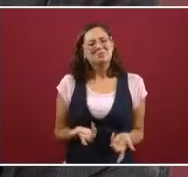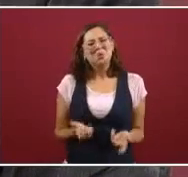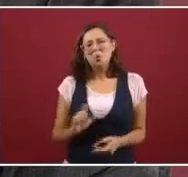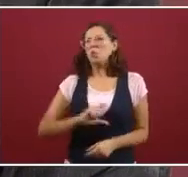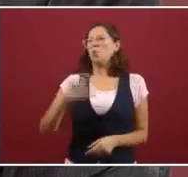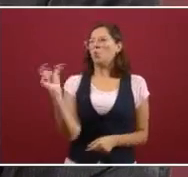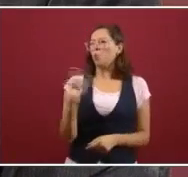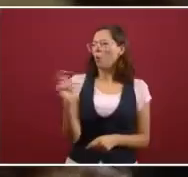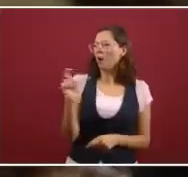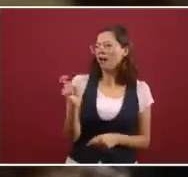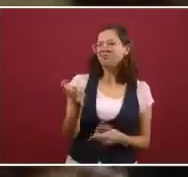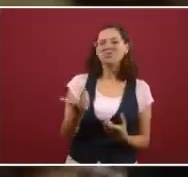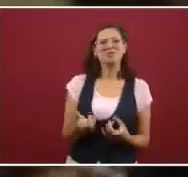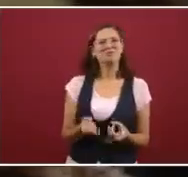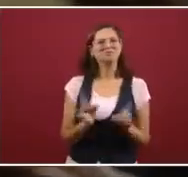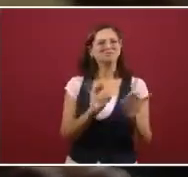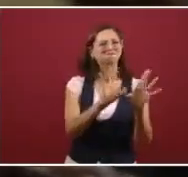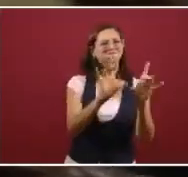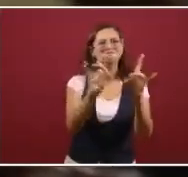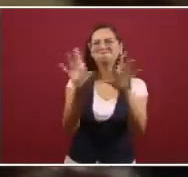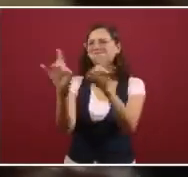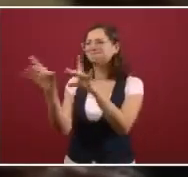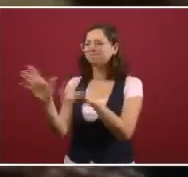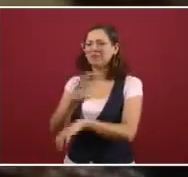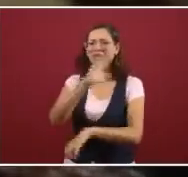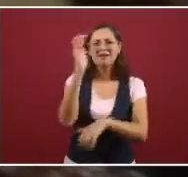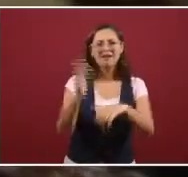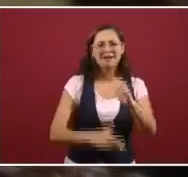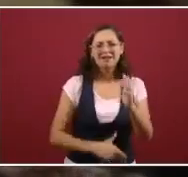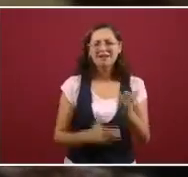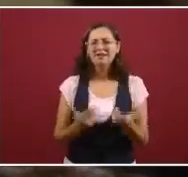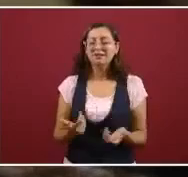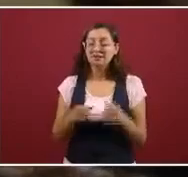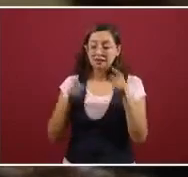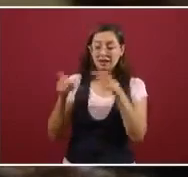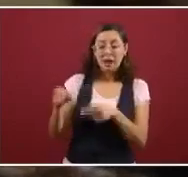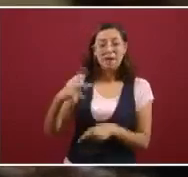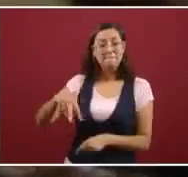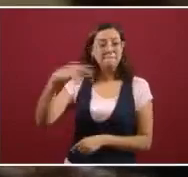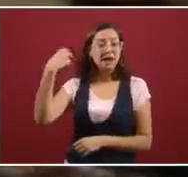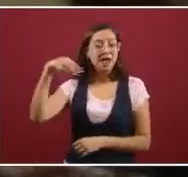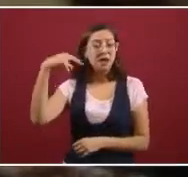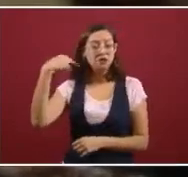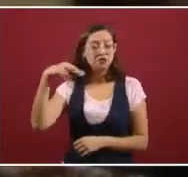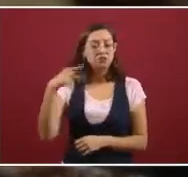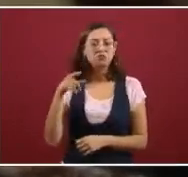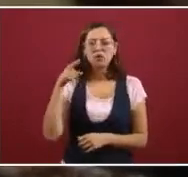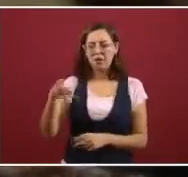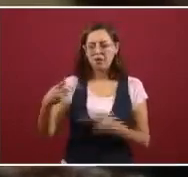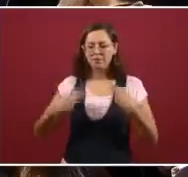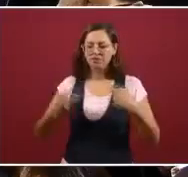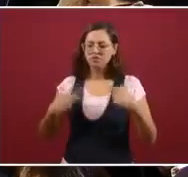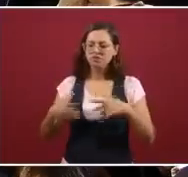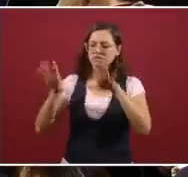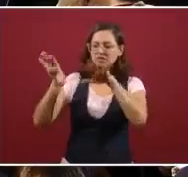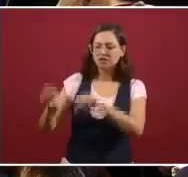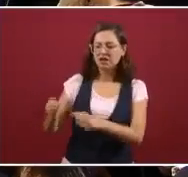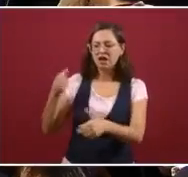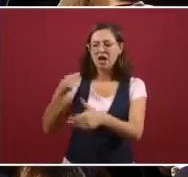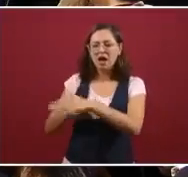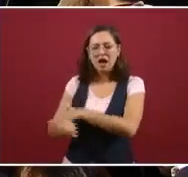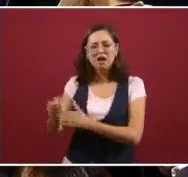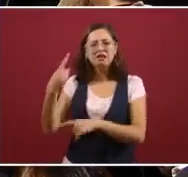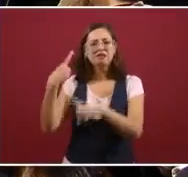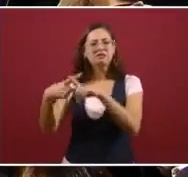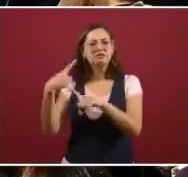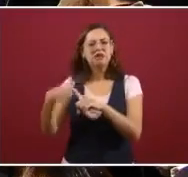hechos tan lamentables? Y concretamente en el asunto de Coatzacoalcos, ¿quién había detenido a estas personas? ¿Qué autoridad, qué